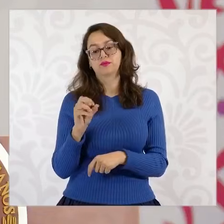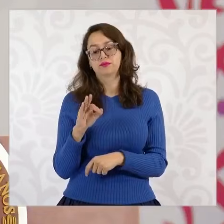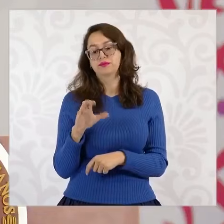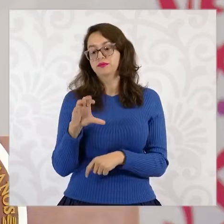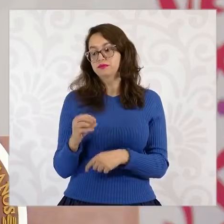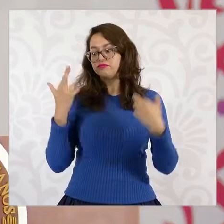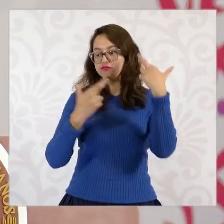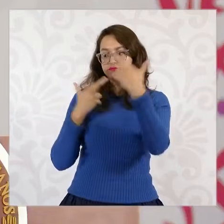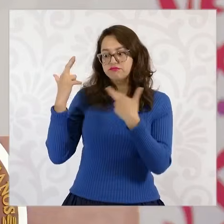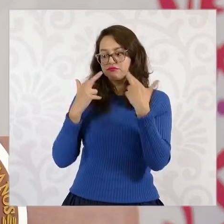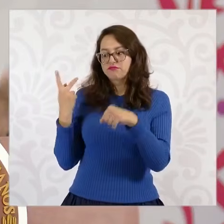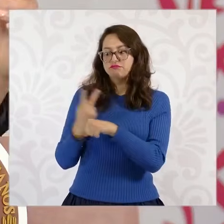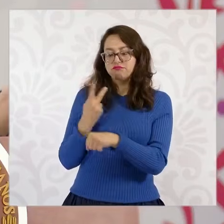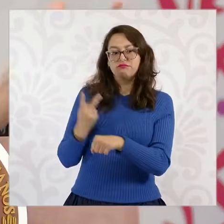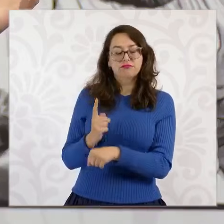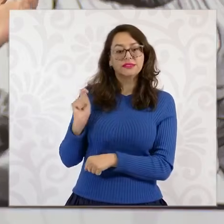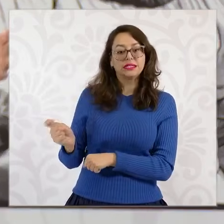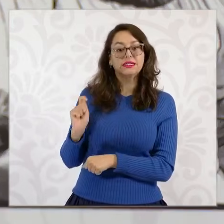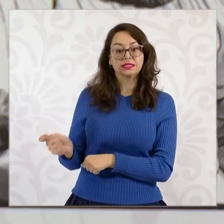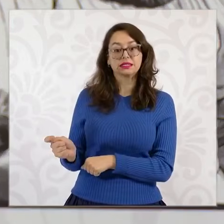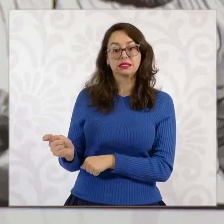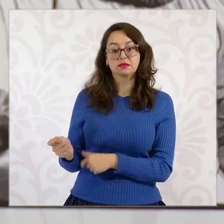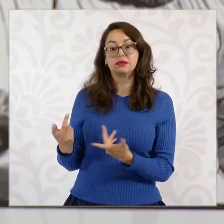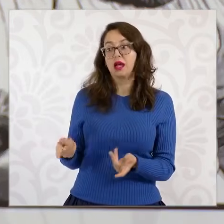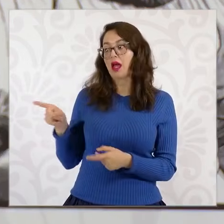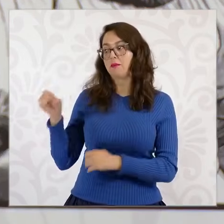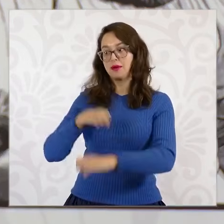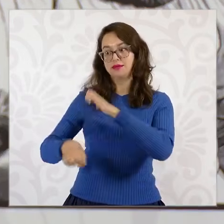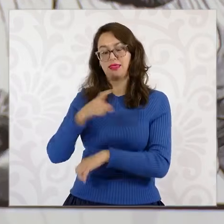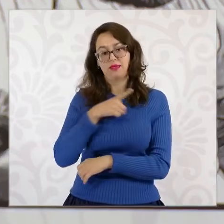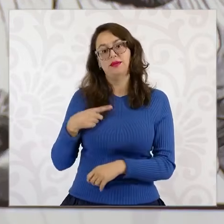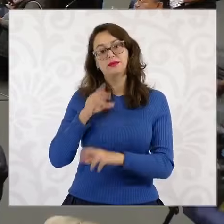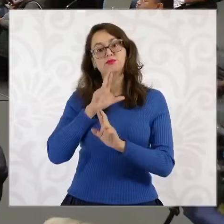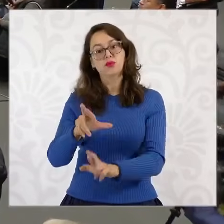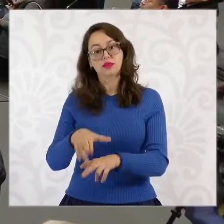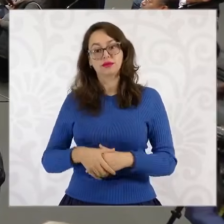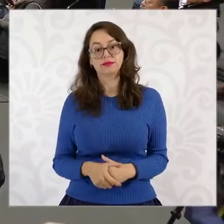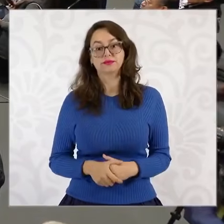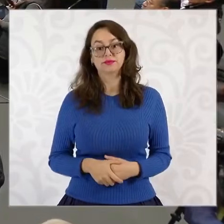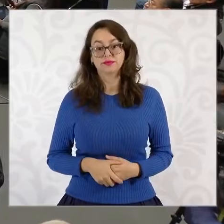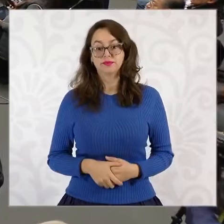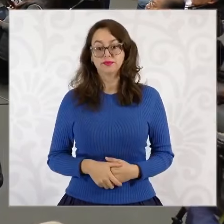hizo esto y pues que la empresa responda, ¿verdad?